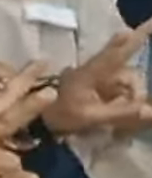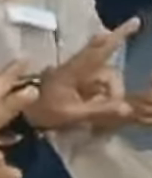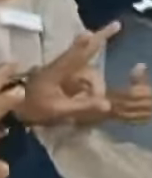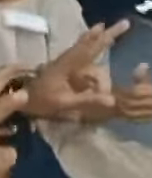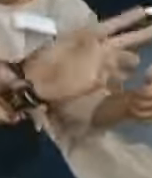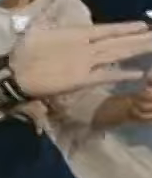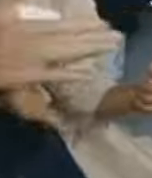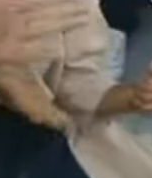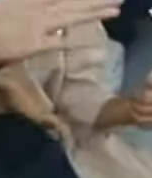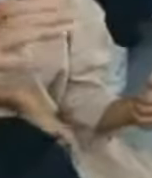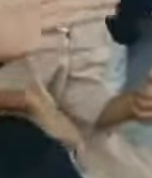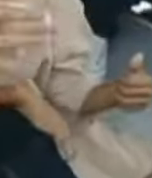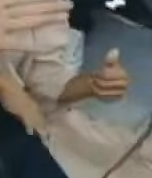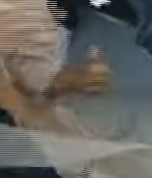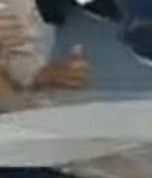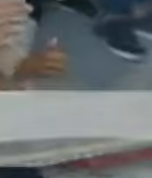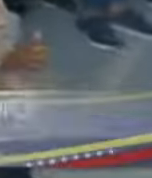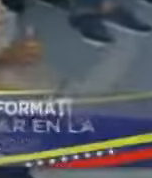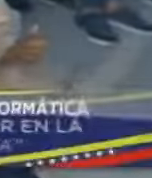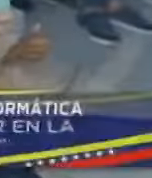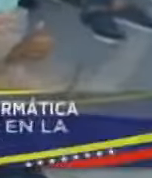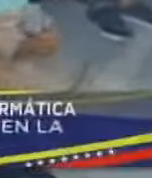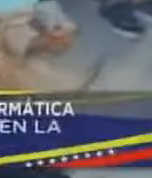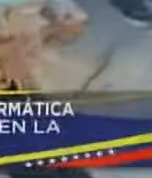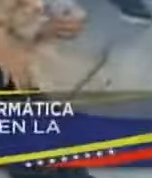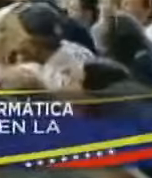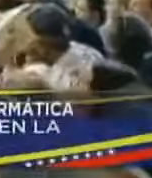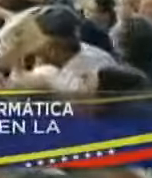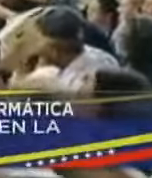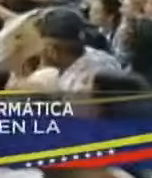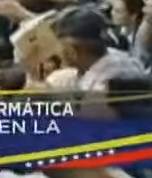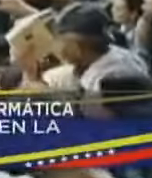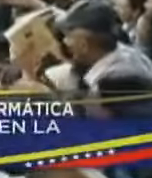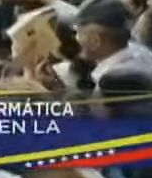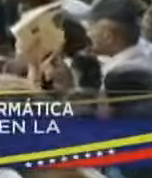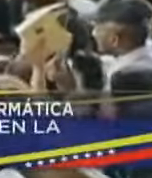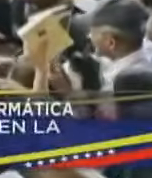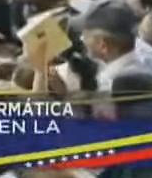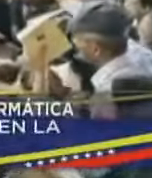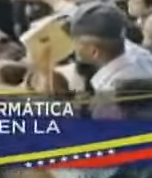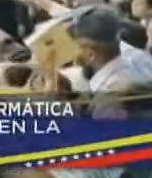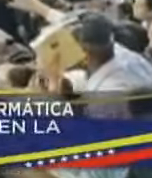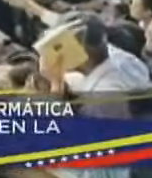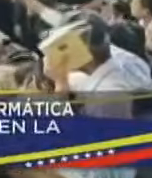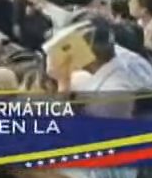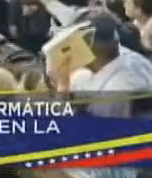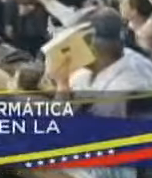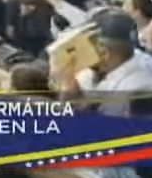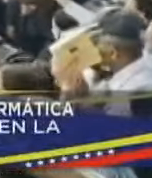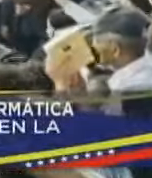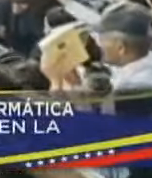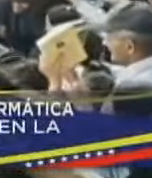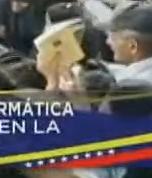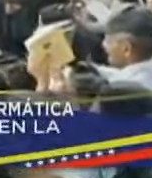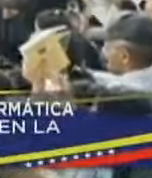canchas hermosas para seguir desarrollando el talento de nuestros